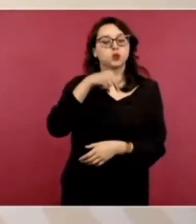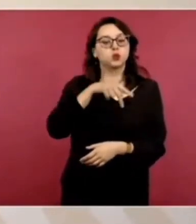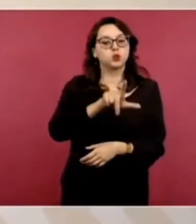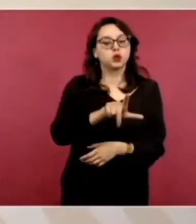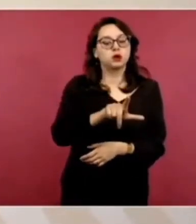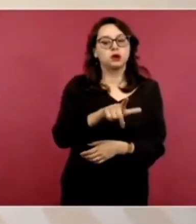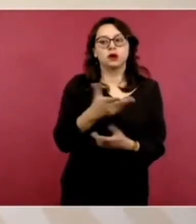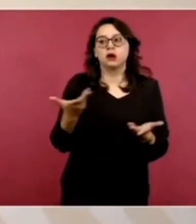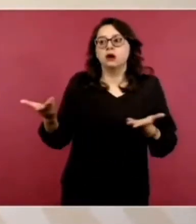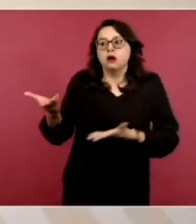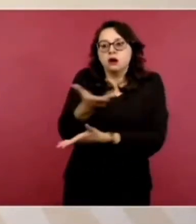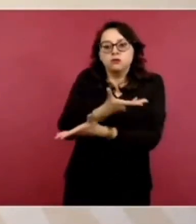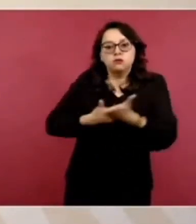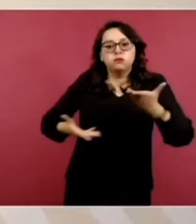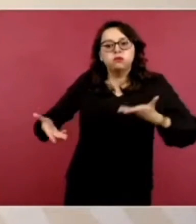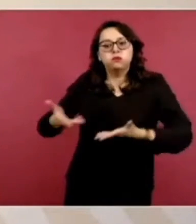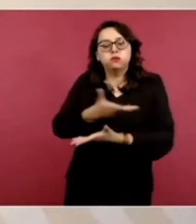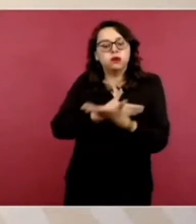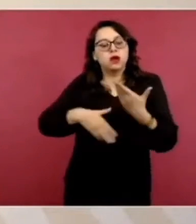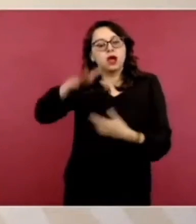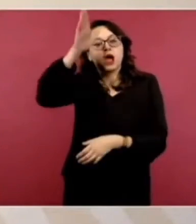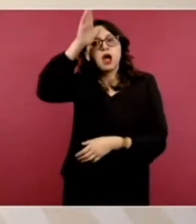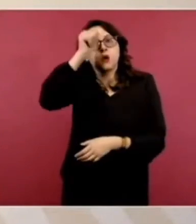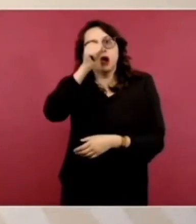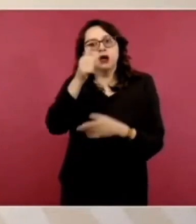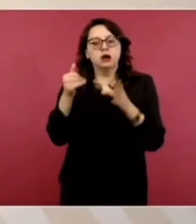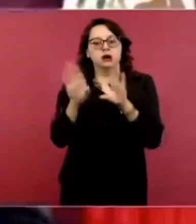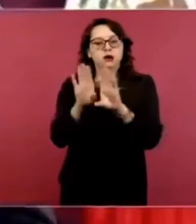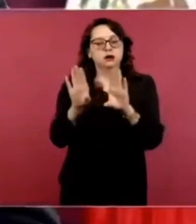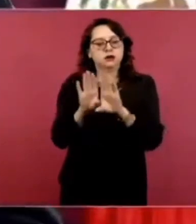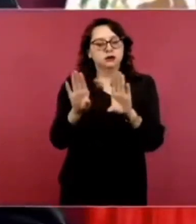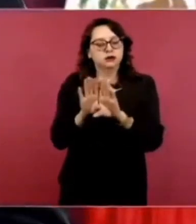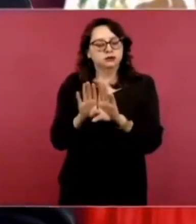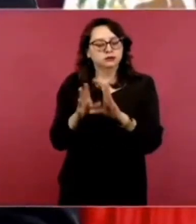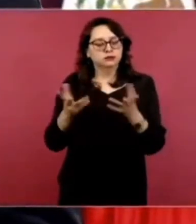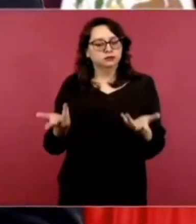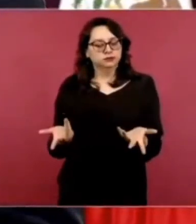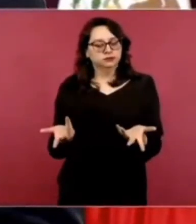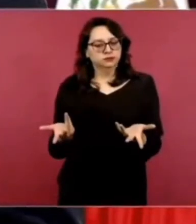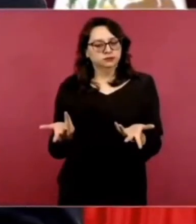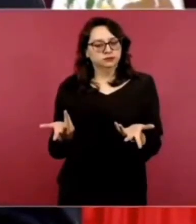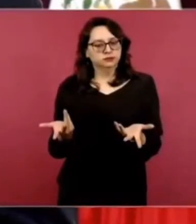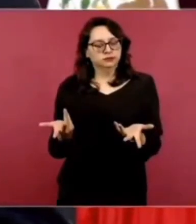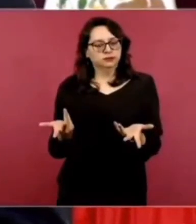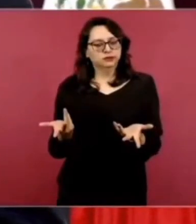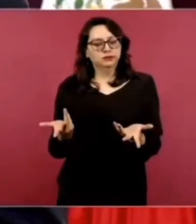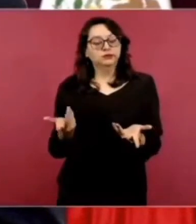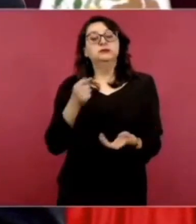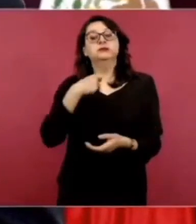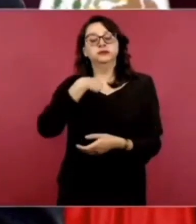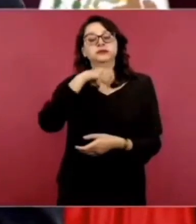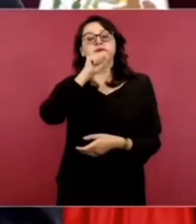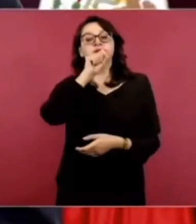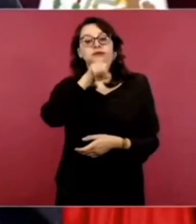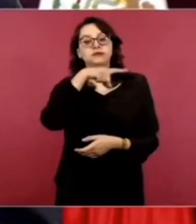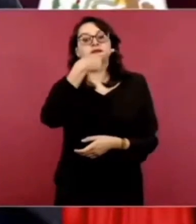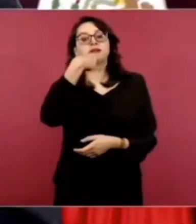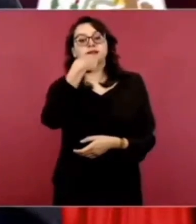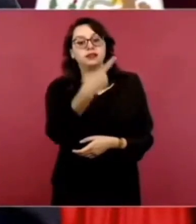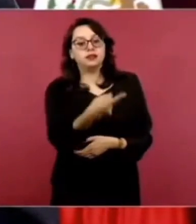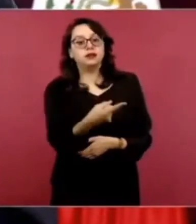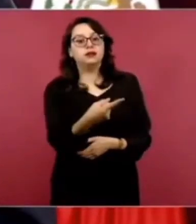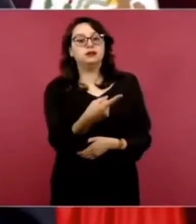León, tener un acuerdo. Y hasta les decía yo de